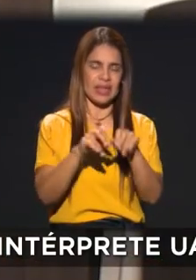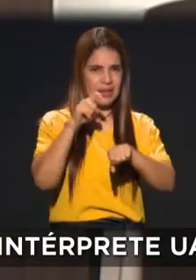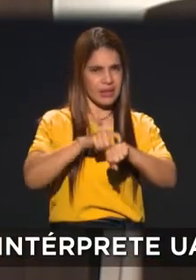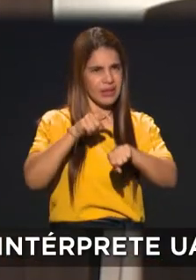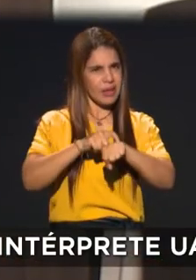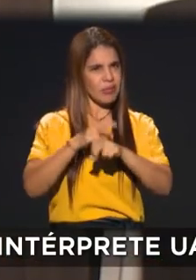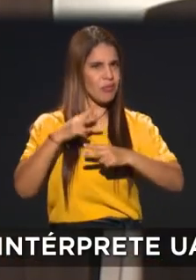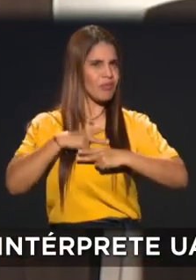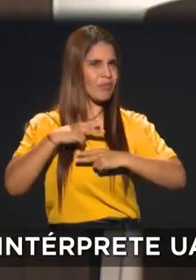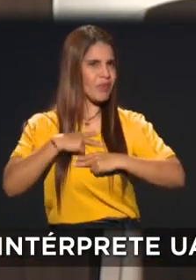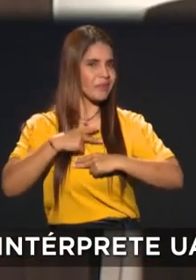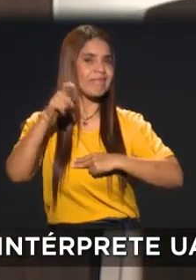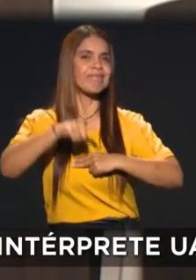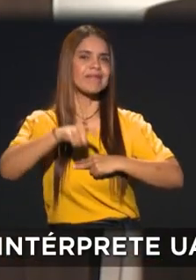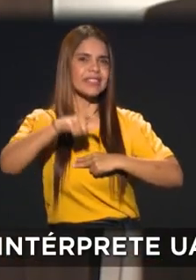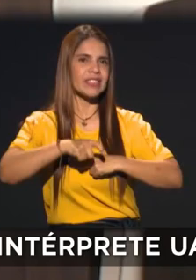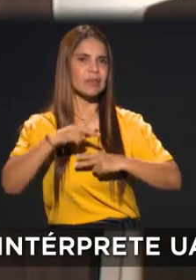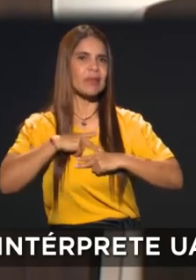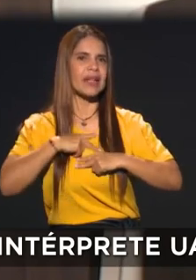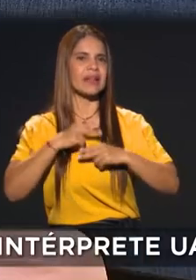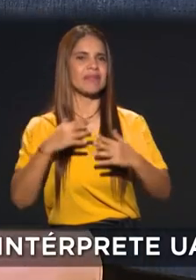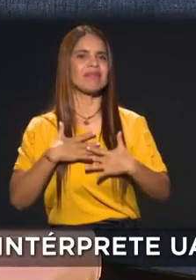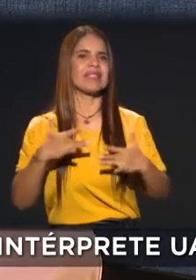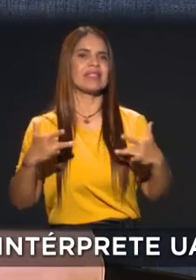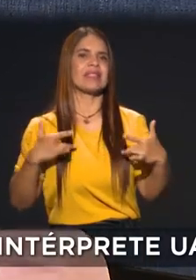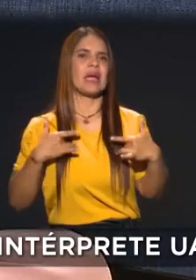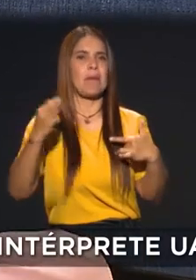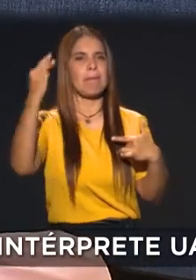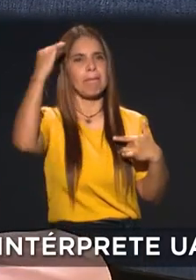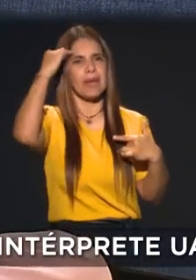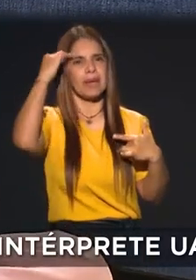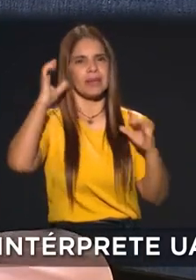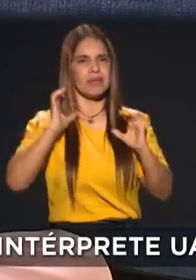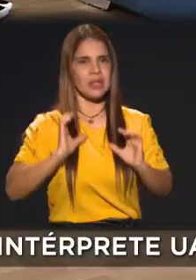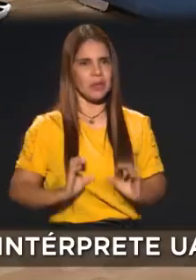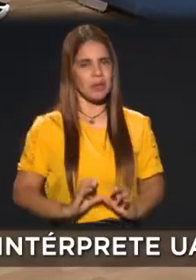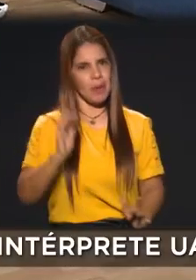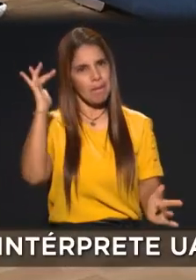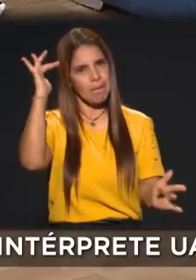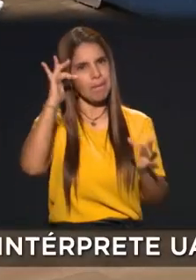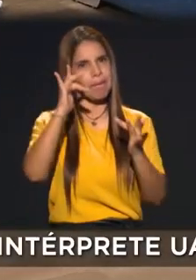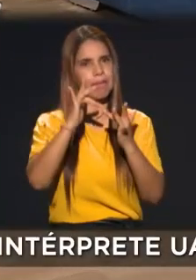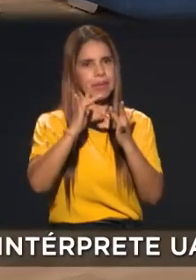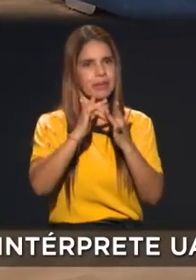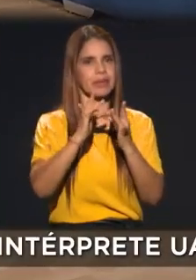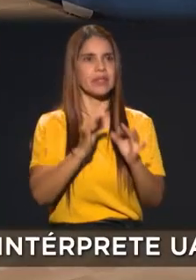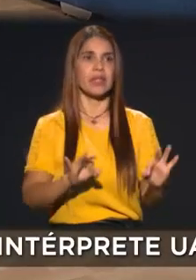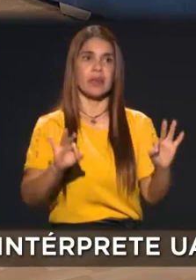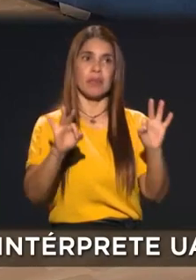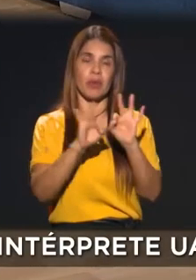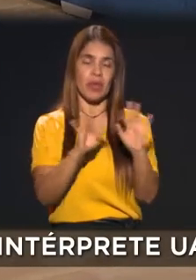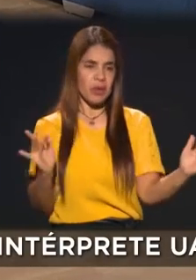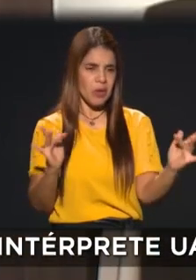ese espacio que es necesario para su salud mental y su salud física. Sí, profes, súper importante, como dice